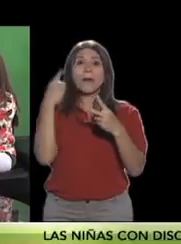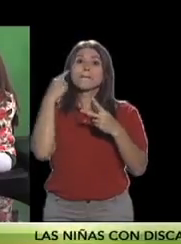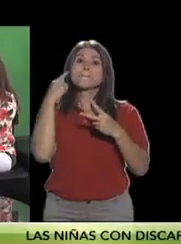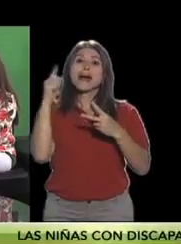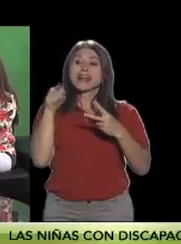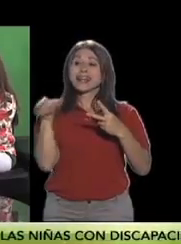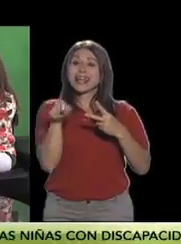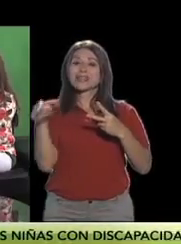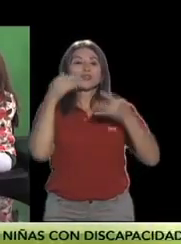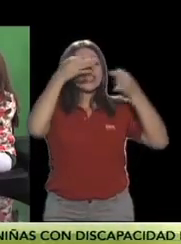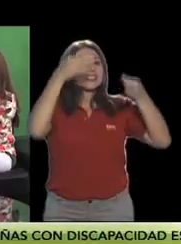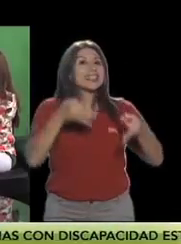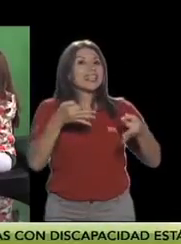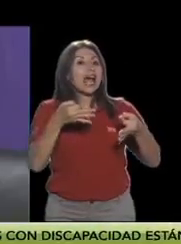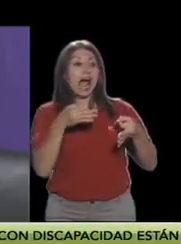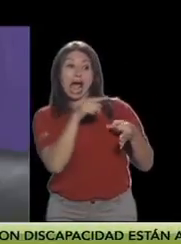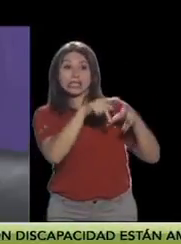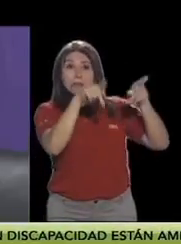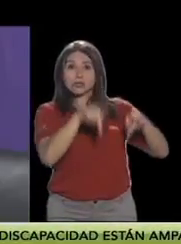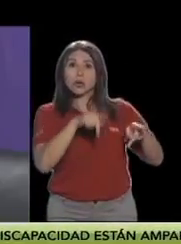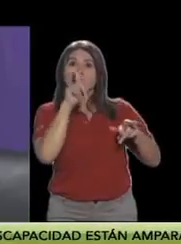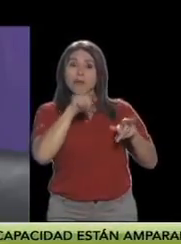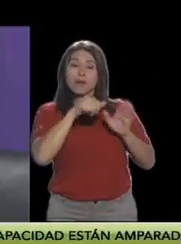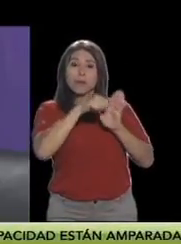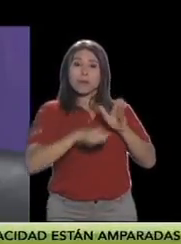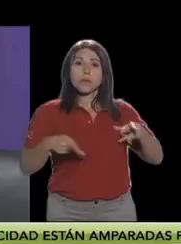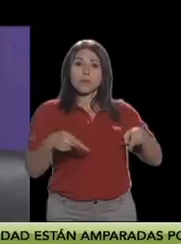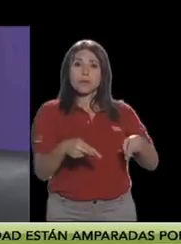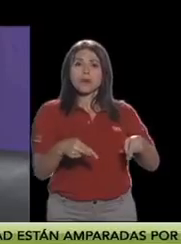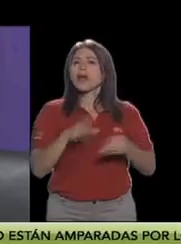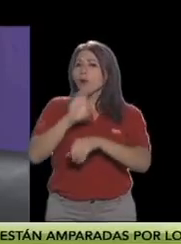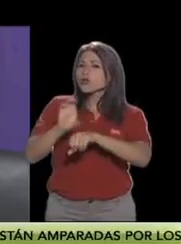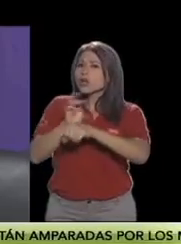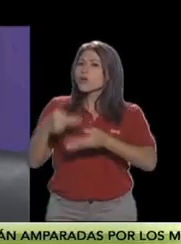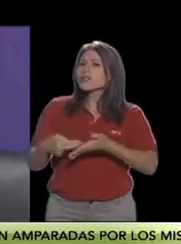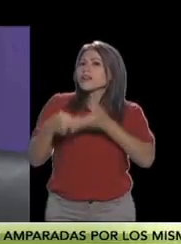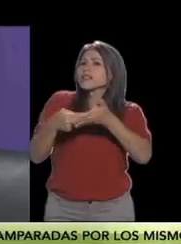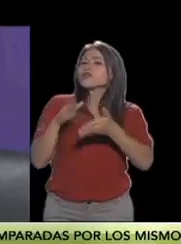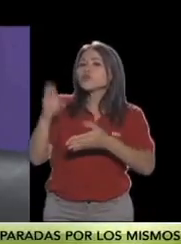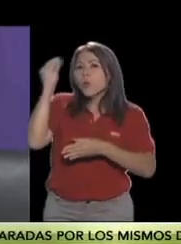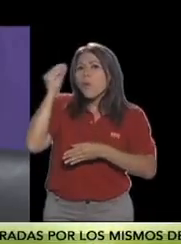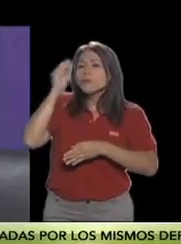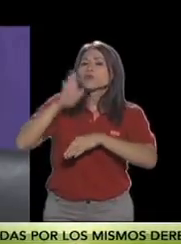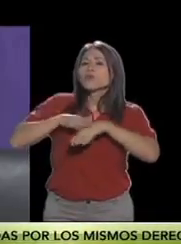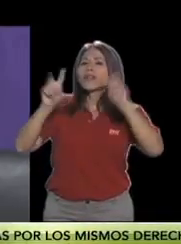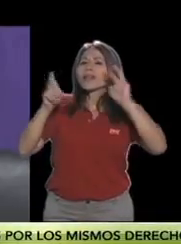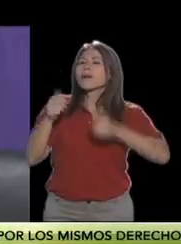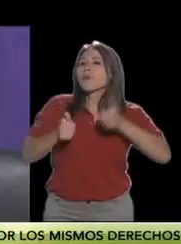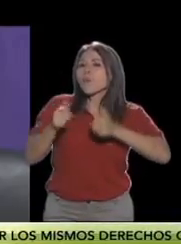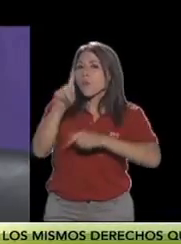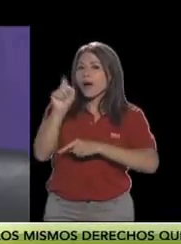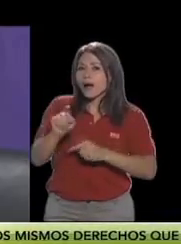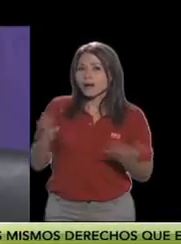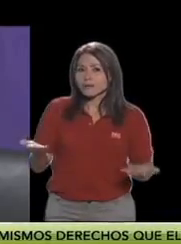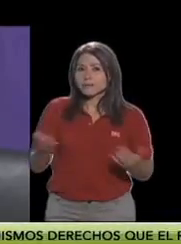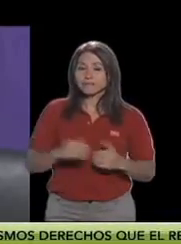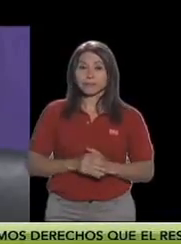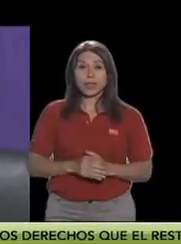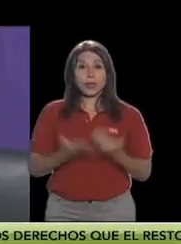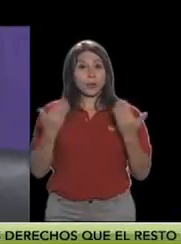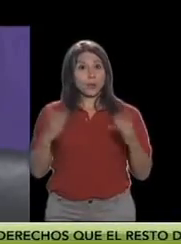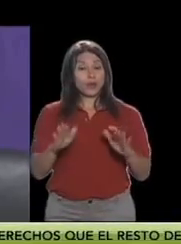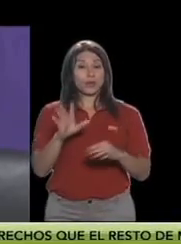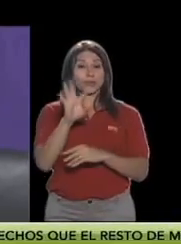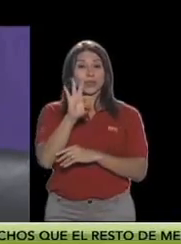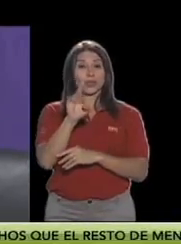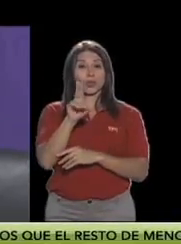la esterilización. ¿Cuál es la posición del Consejo de Rehabilitación en este tema? Bueno, en la figura de la tutela